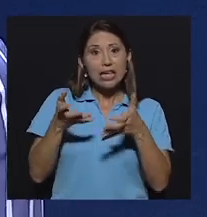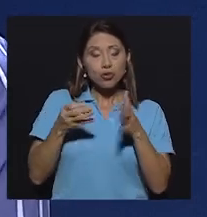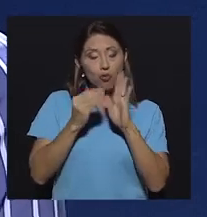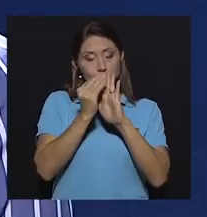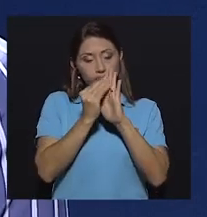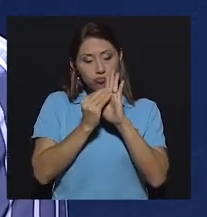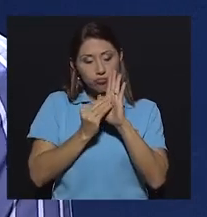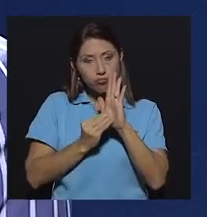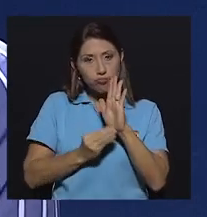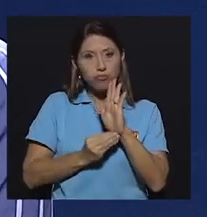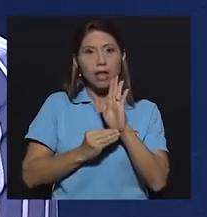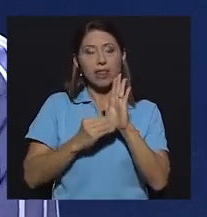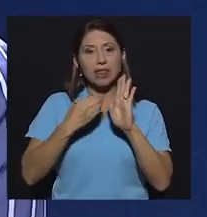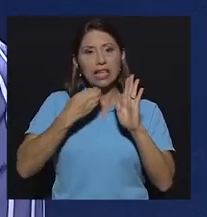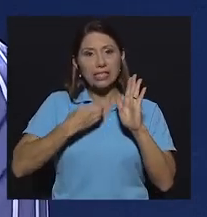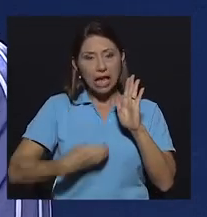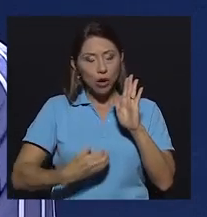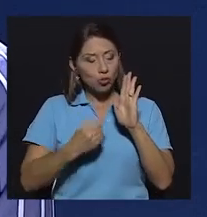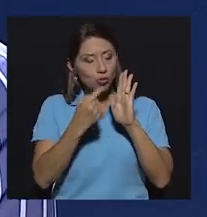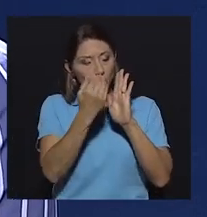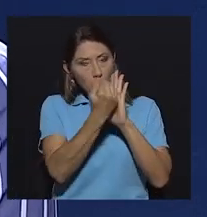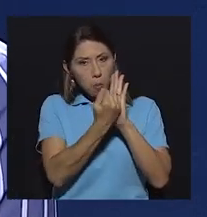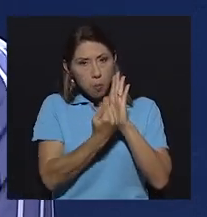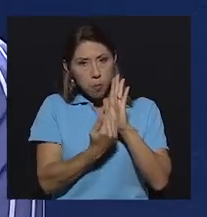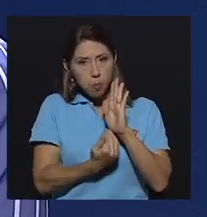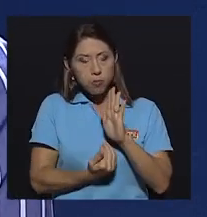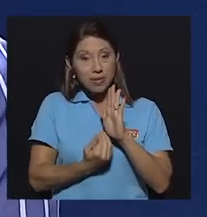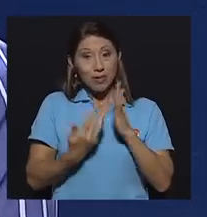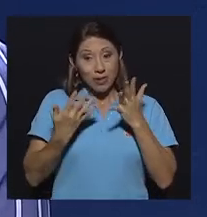justo antes, en el periodo